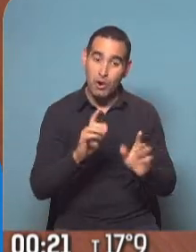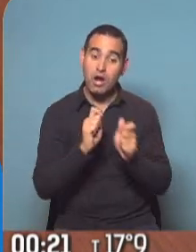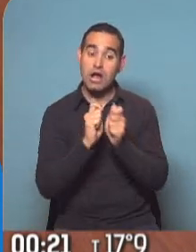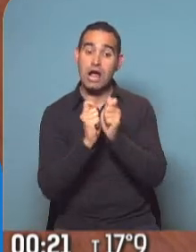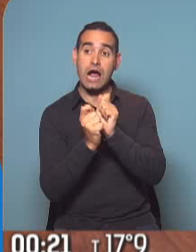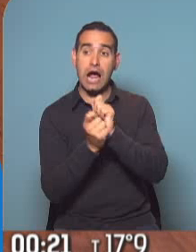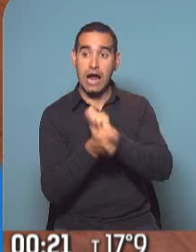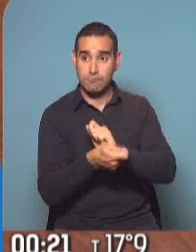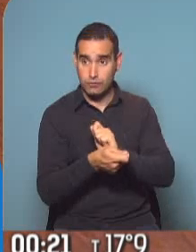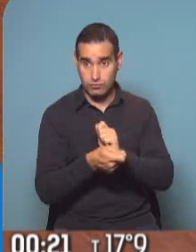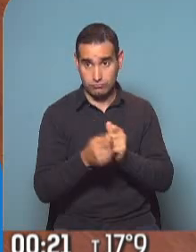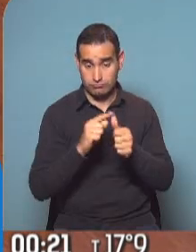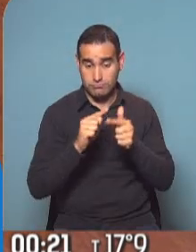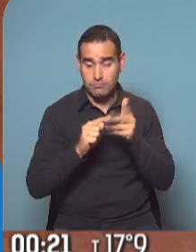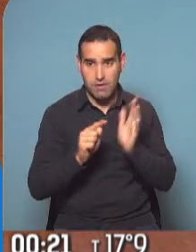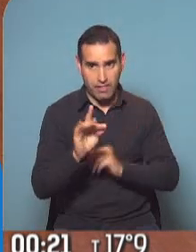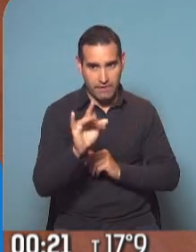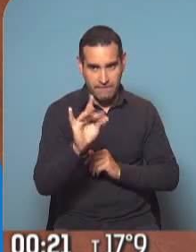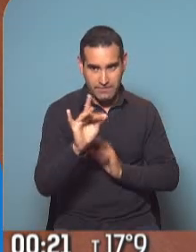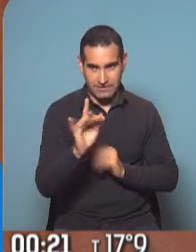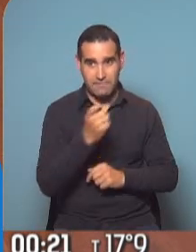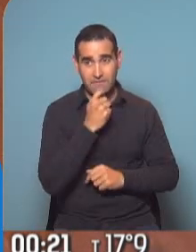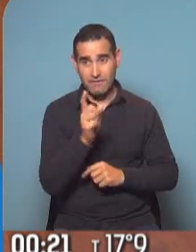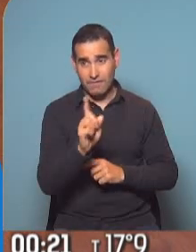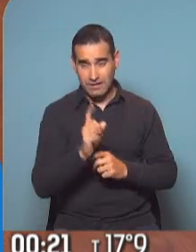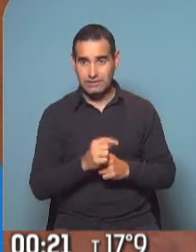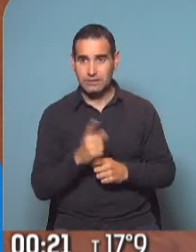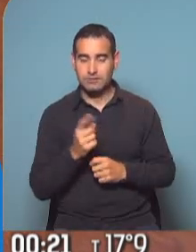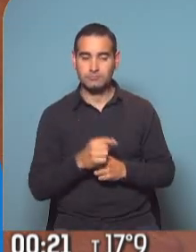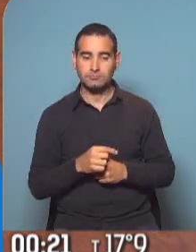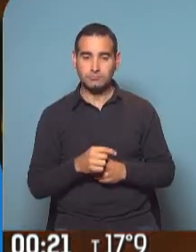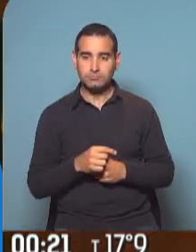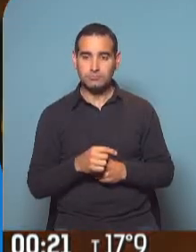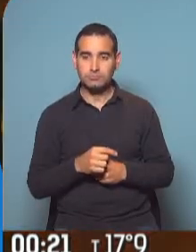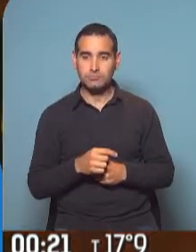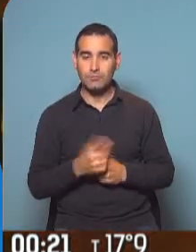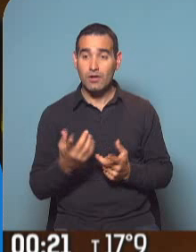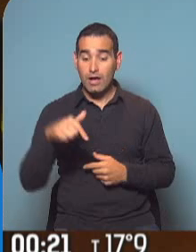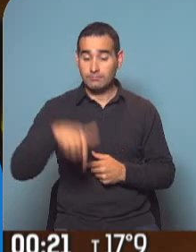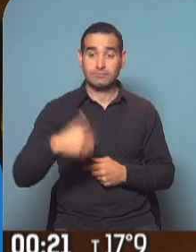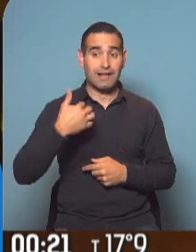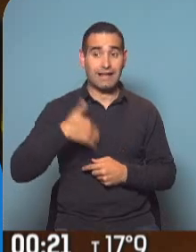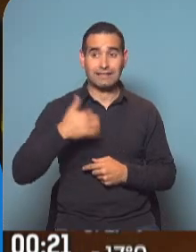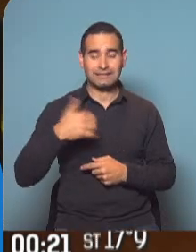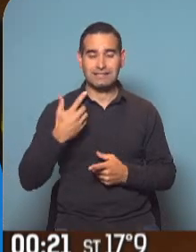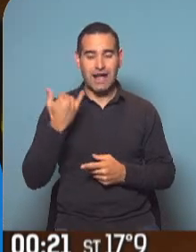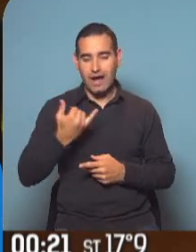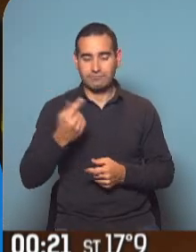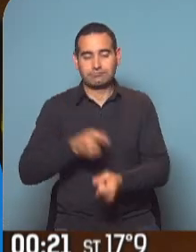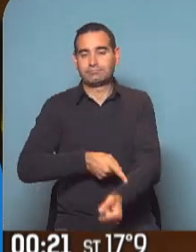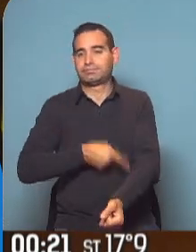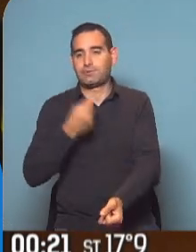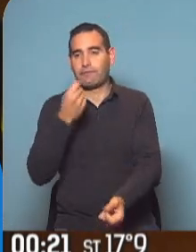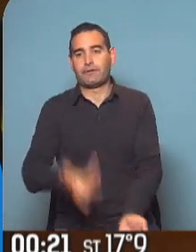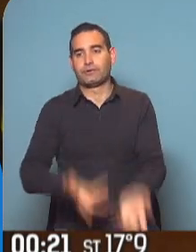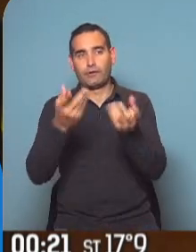de semejante envergadura y la resistencia es una resistencia incluso inercial, porque este país tiene tradición inflacionaria y